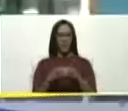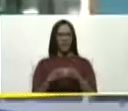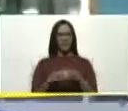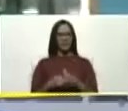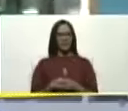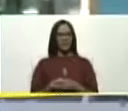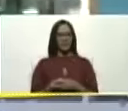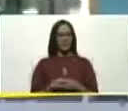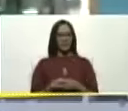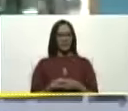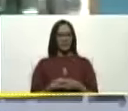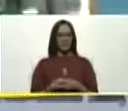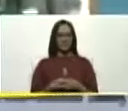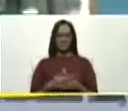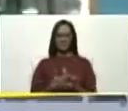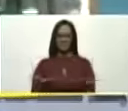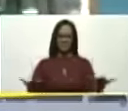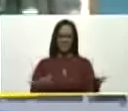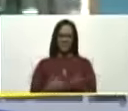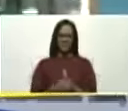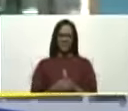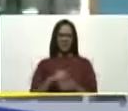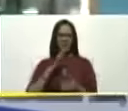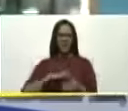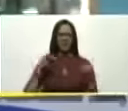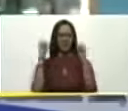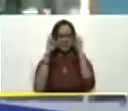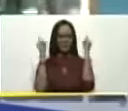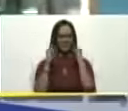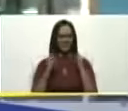compañeras. Estamos felices